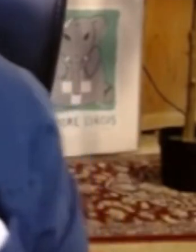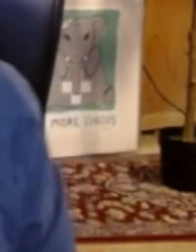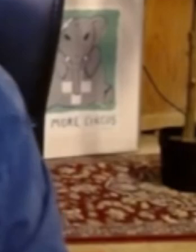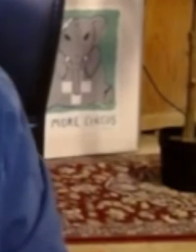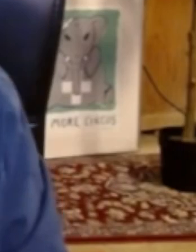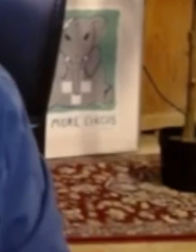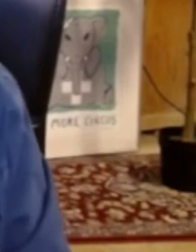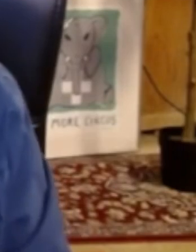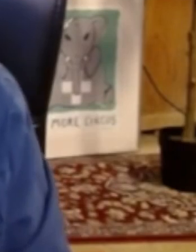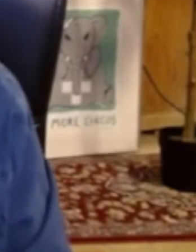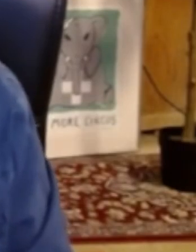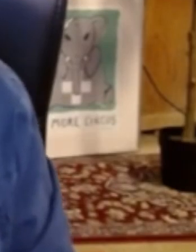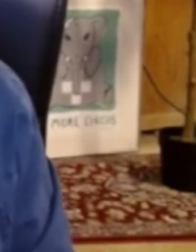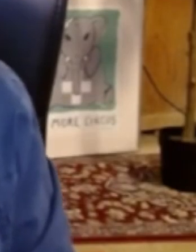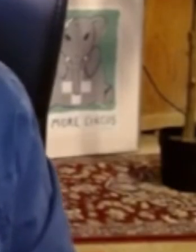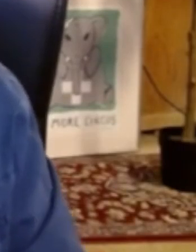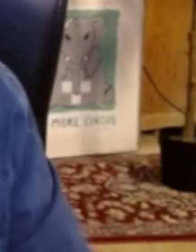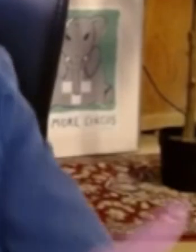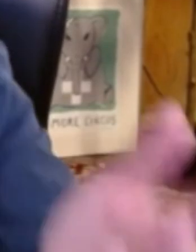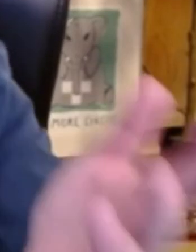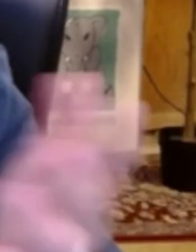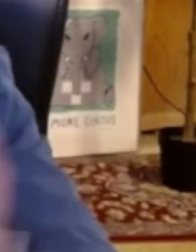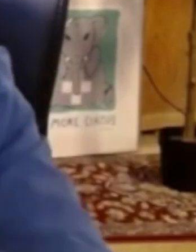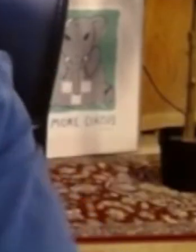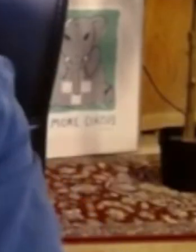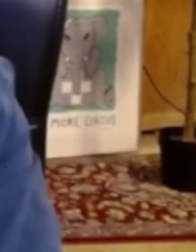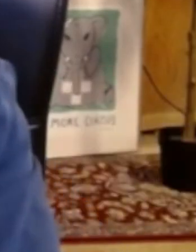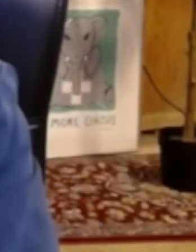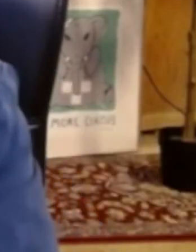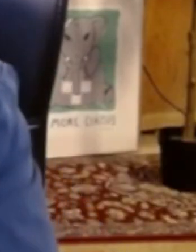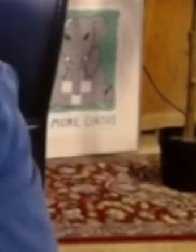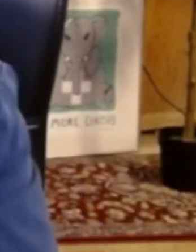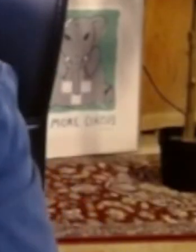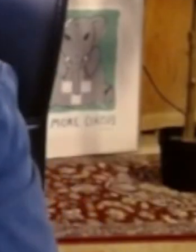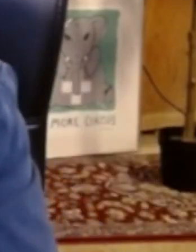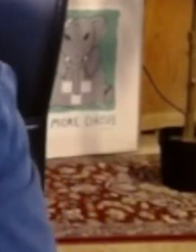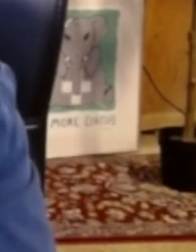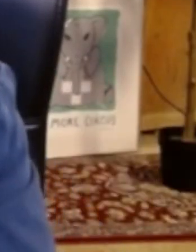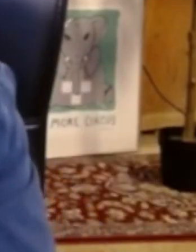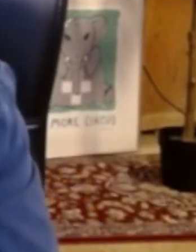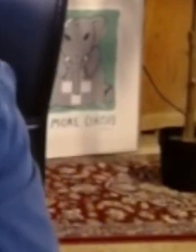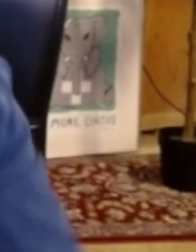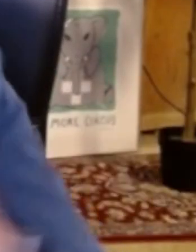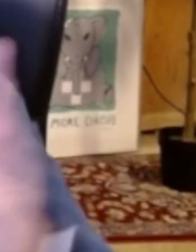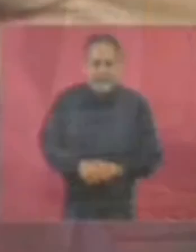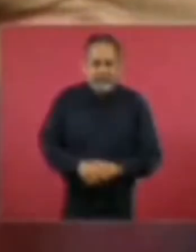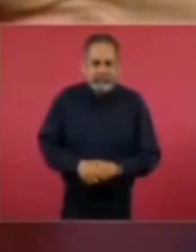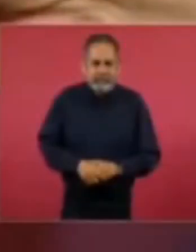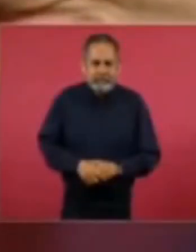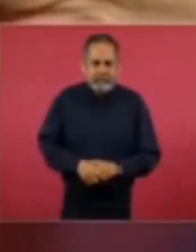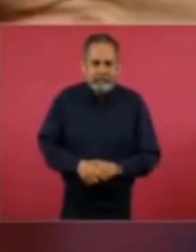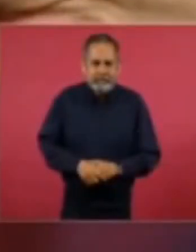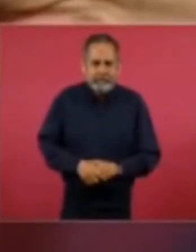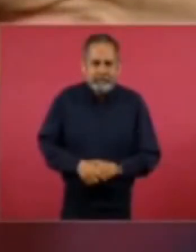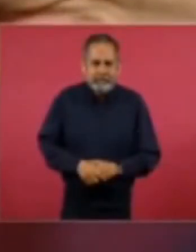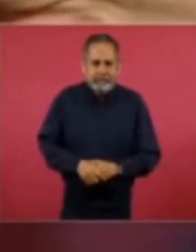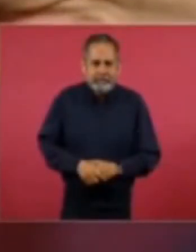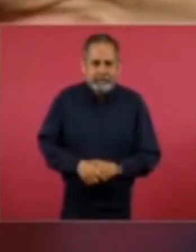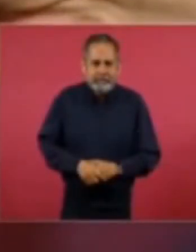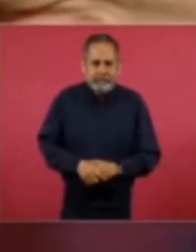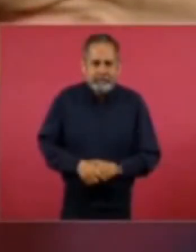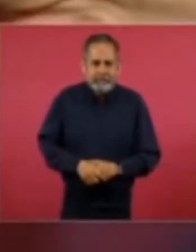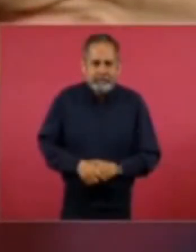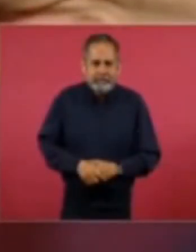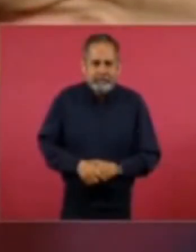pesitos. Bueno, pues lo mismo el reloj del presidente López Obrador, que no vale ni 2,000. Ahí se lo va a poner don David en